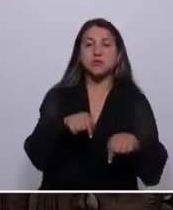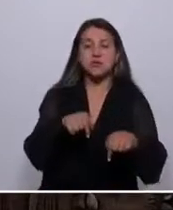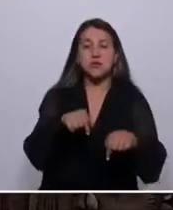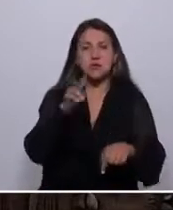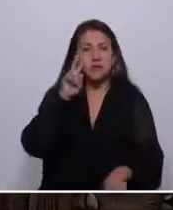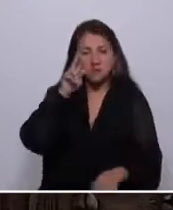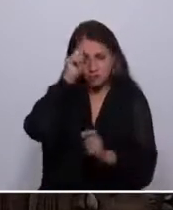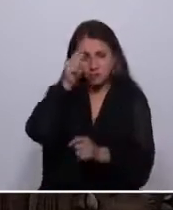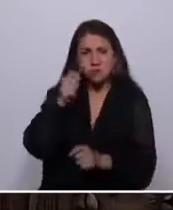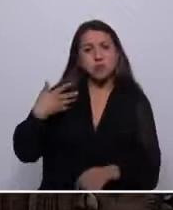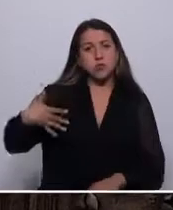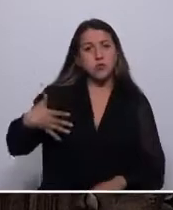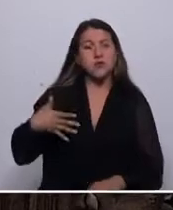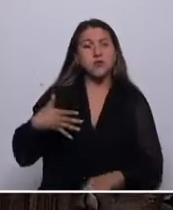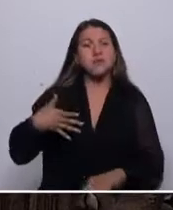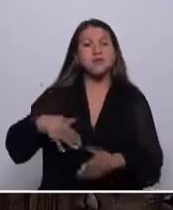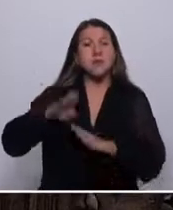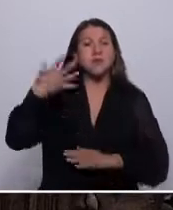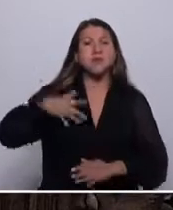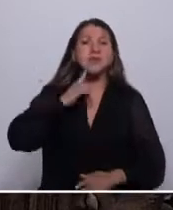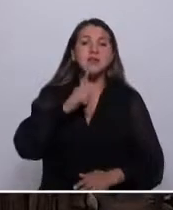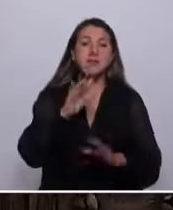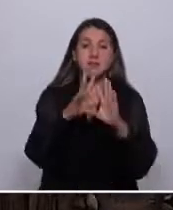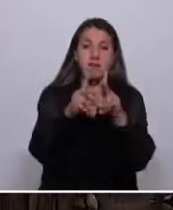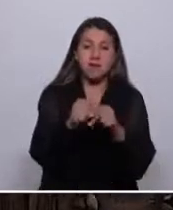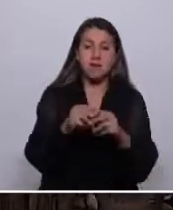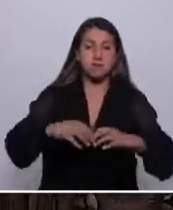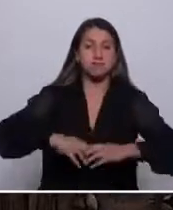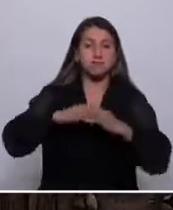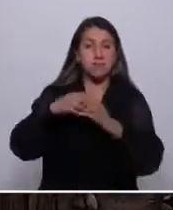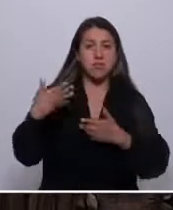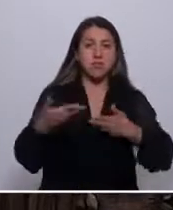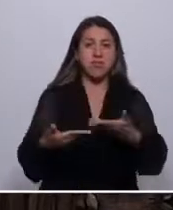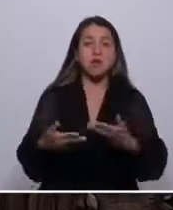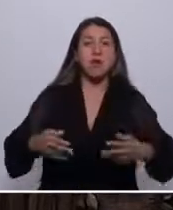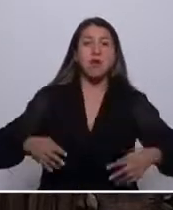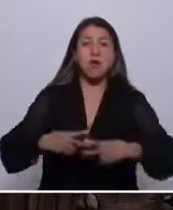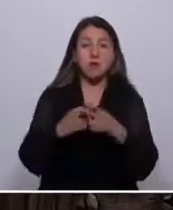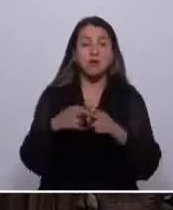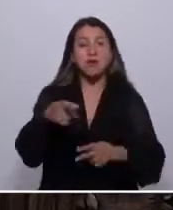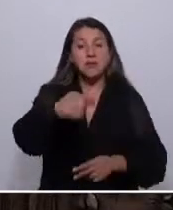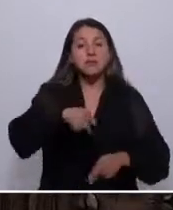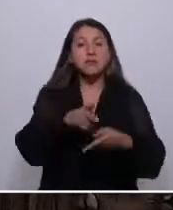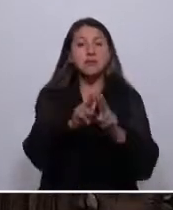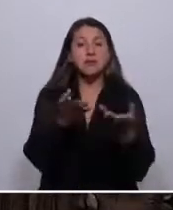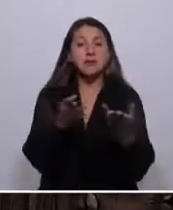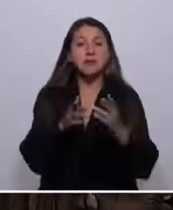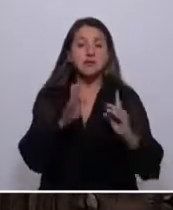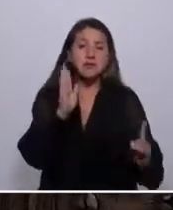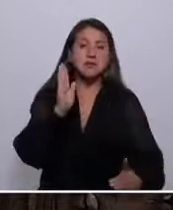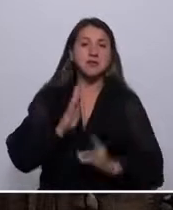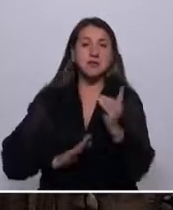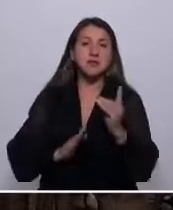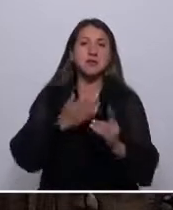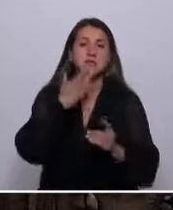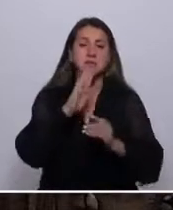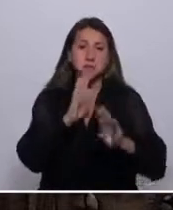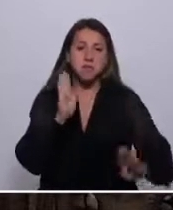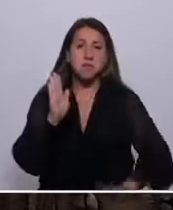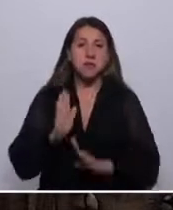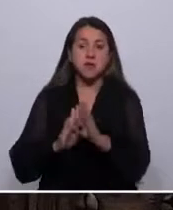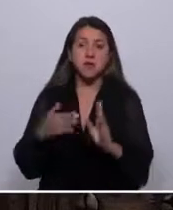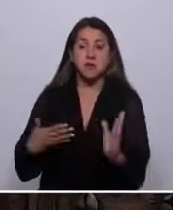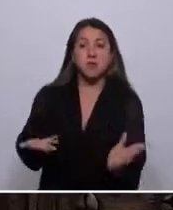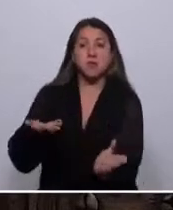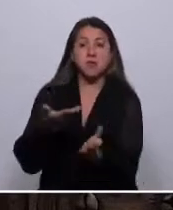importancia central de la familia y la fortalezca con herramientas que le permitan desarrollarse lo mejor posible. Nuestra propuesta a